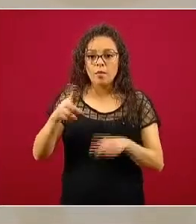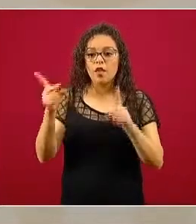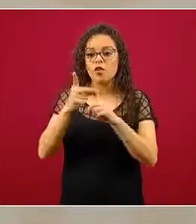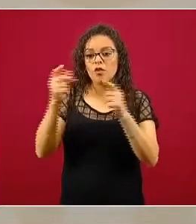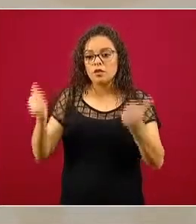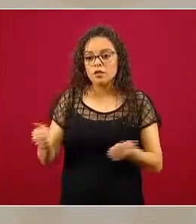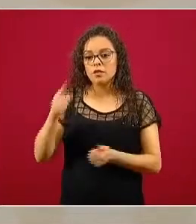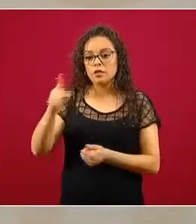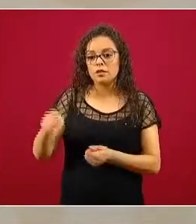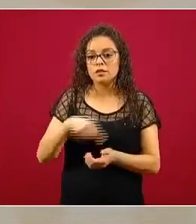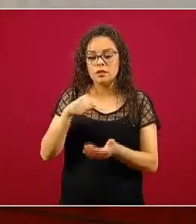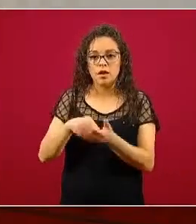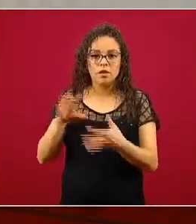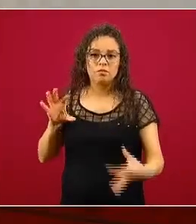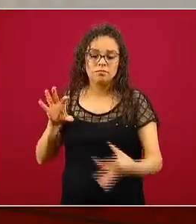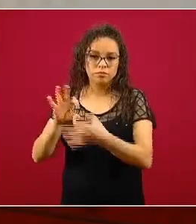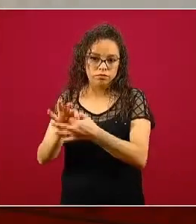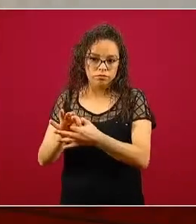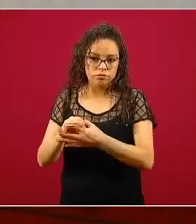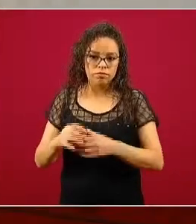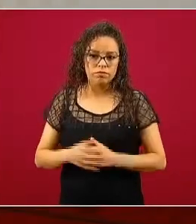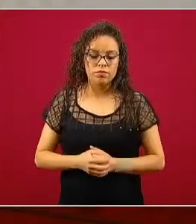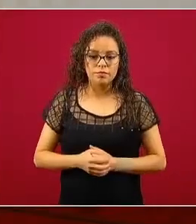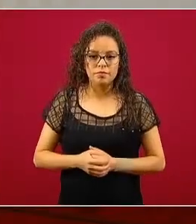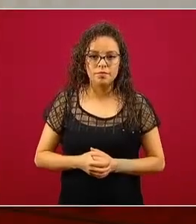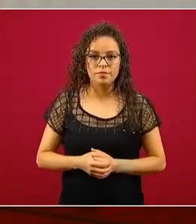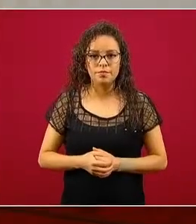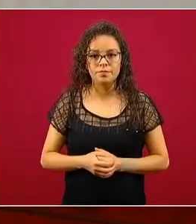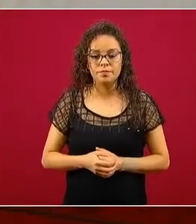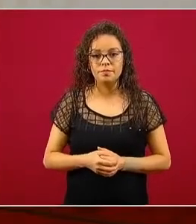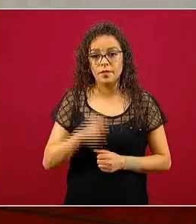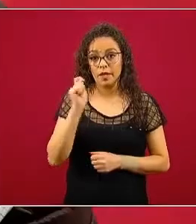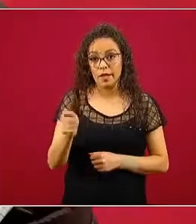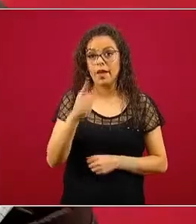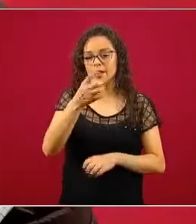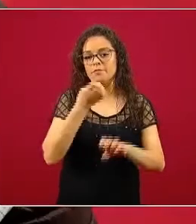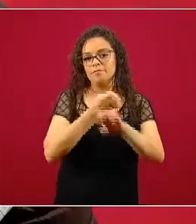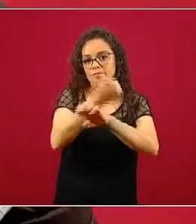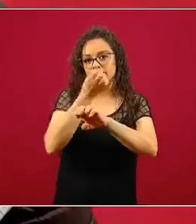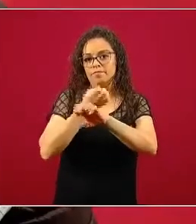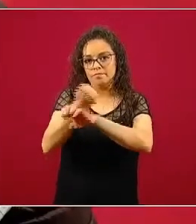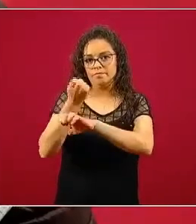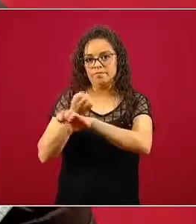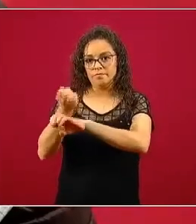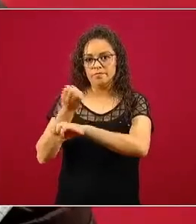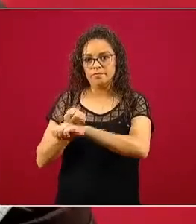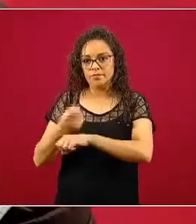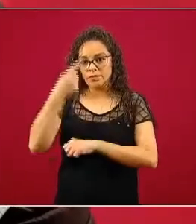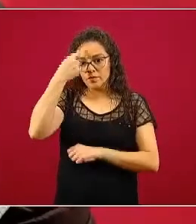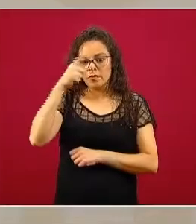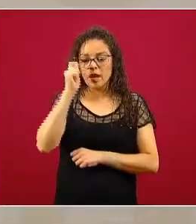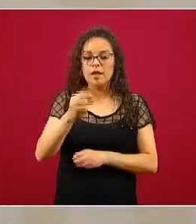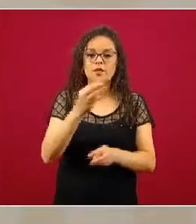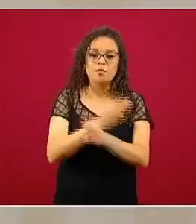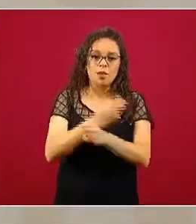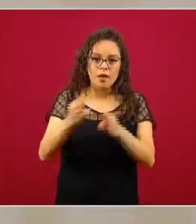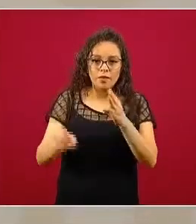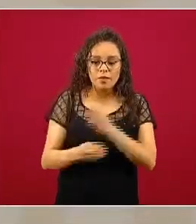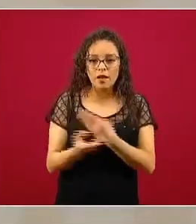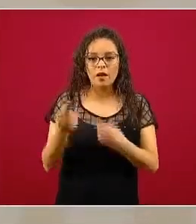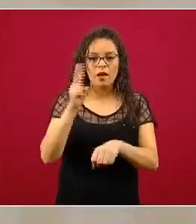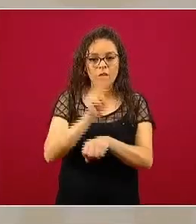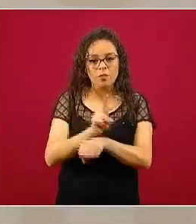ceferezo correspondiente, hay una vinculación con la entidad federativa para tema de insumos, para tema de